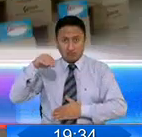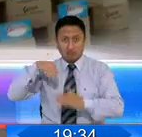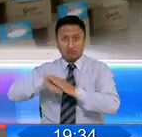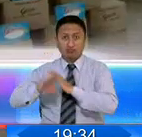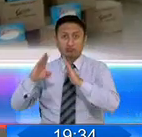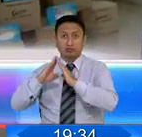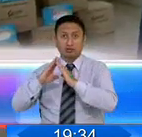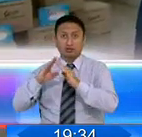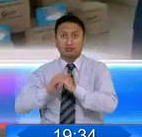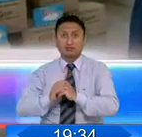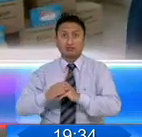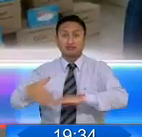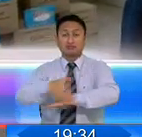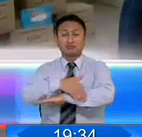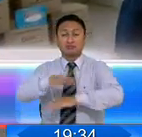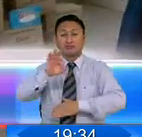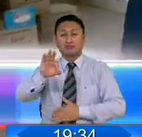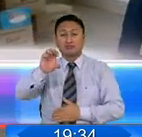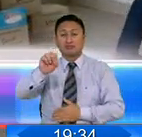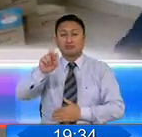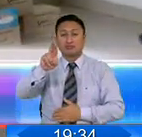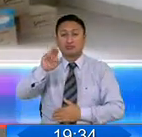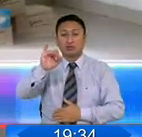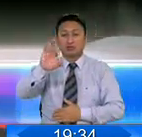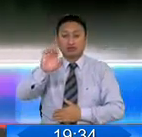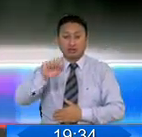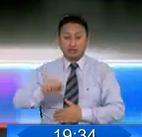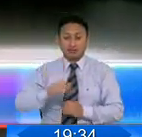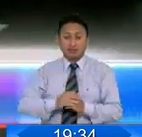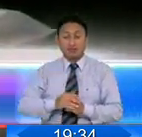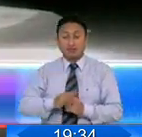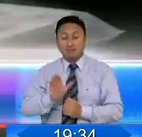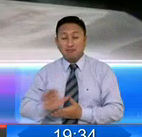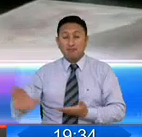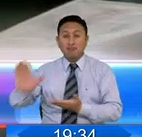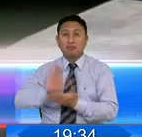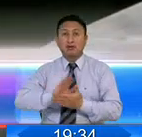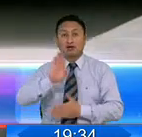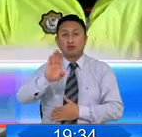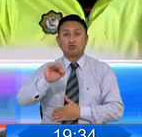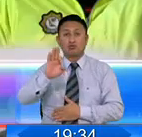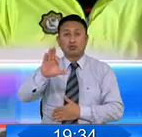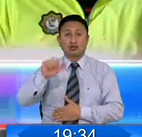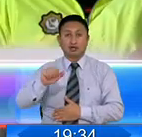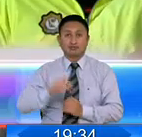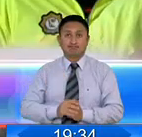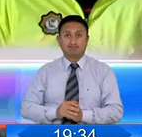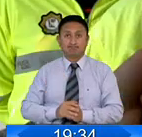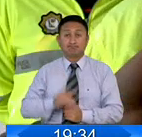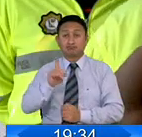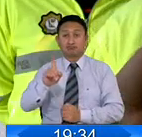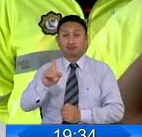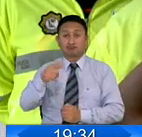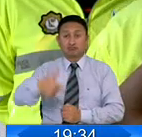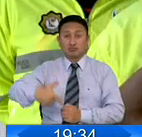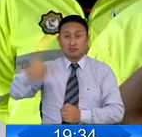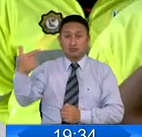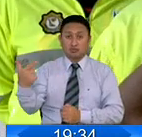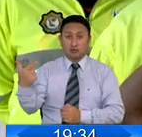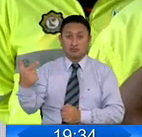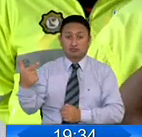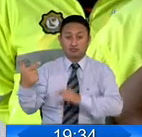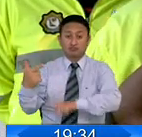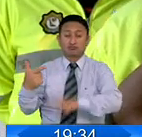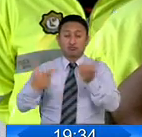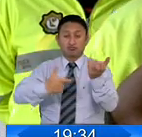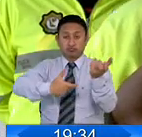en la avenida Carlos Portines y calle C, sector de La Bota, donde se encontró armas de fuego. Se encontró un arma de fuego tipo revólver, una